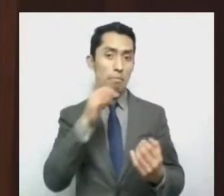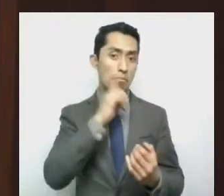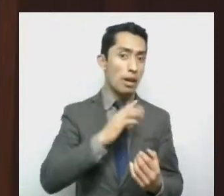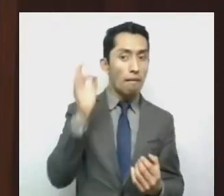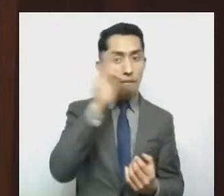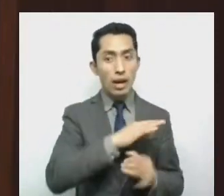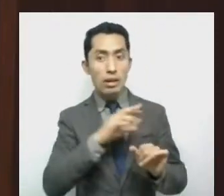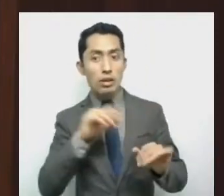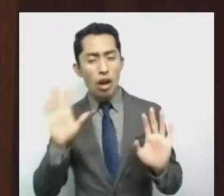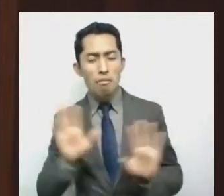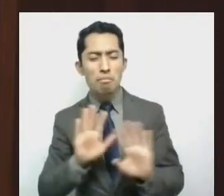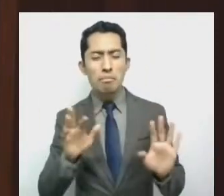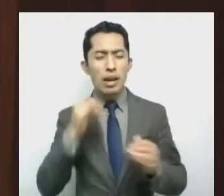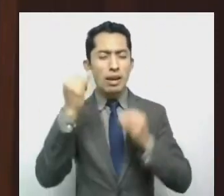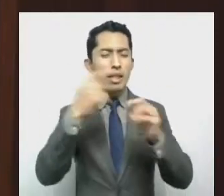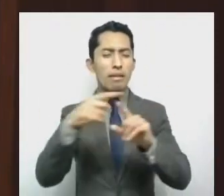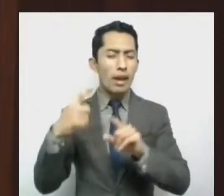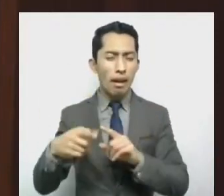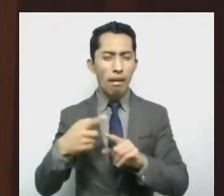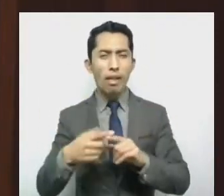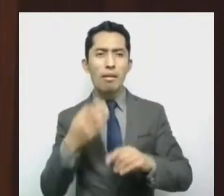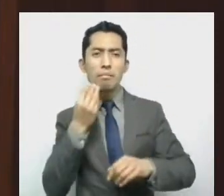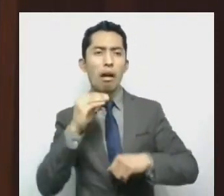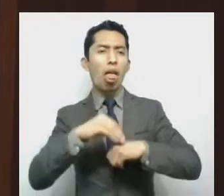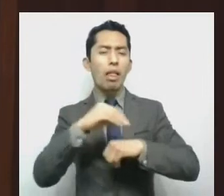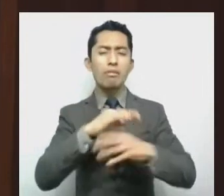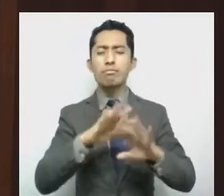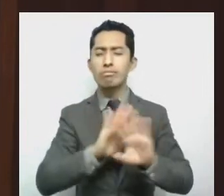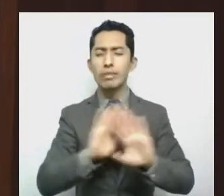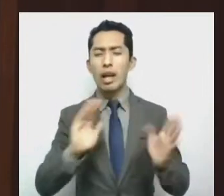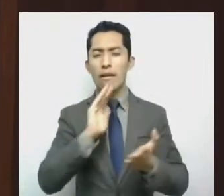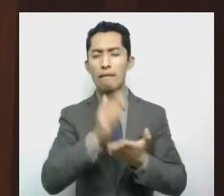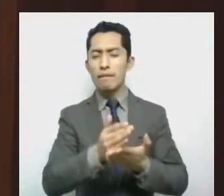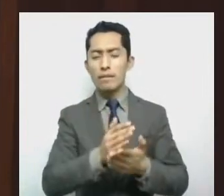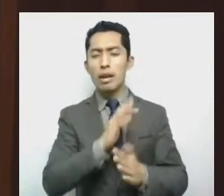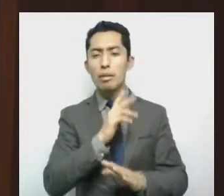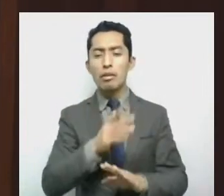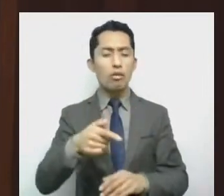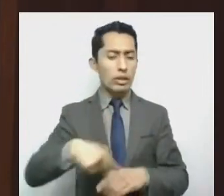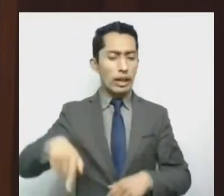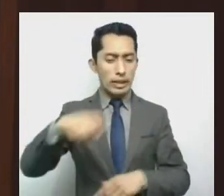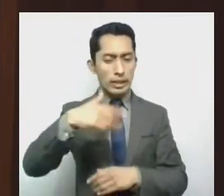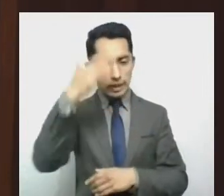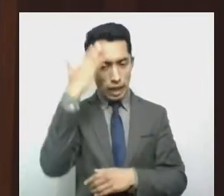En la medida que nosotros continuemos con una visión